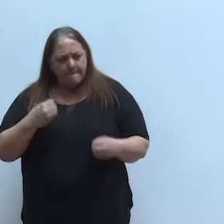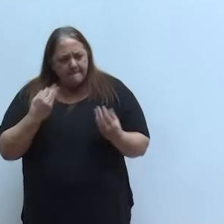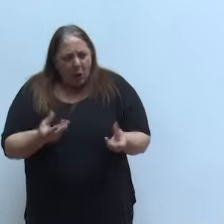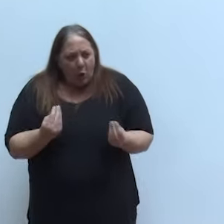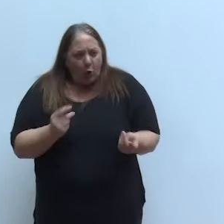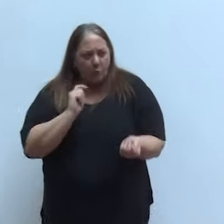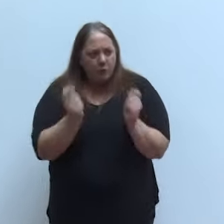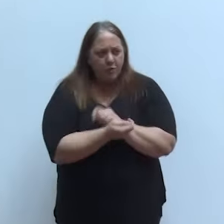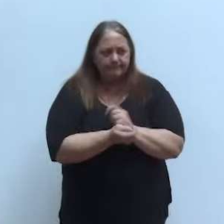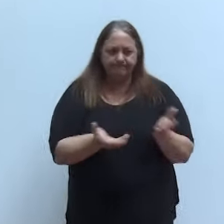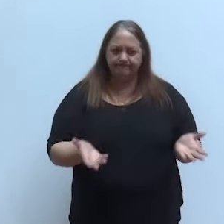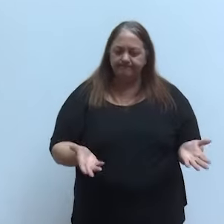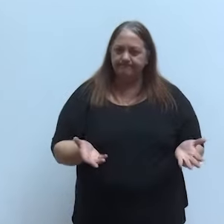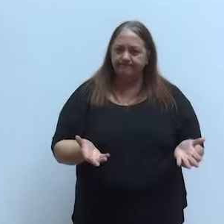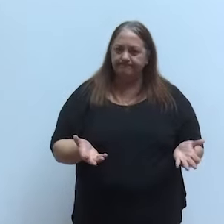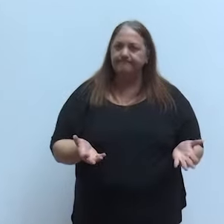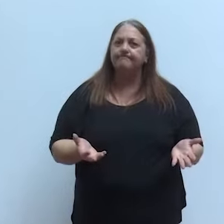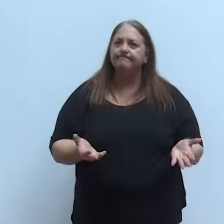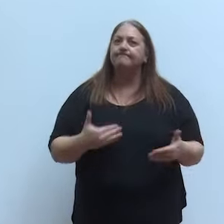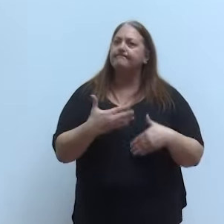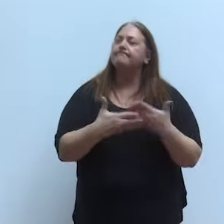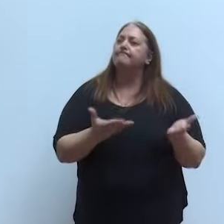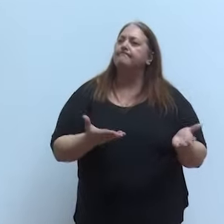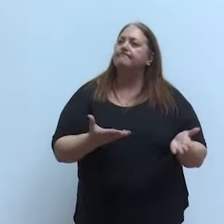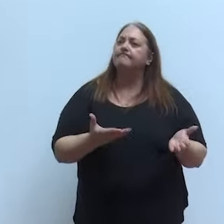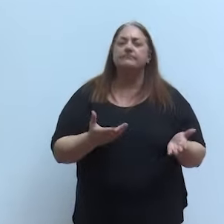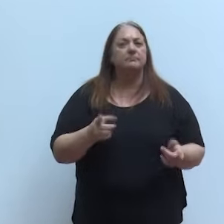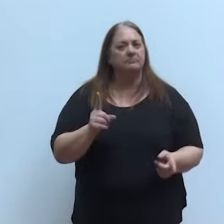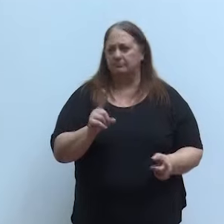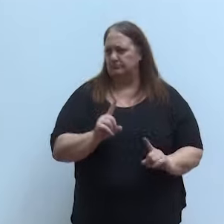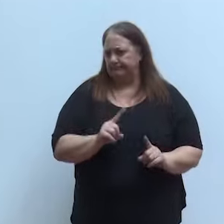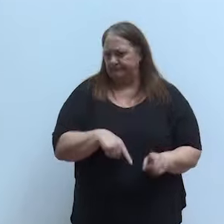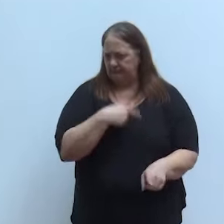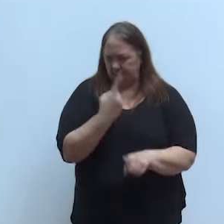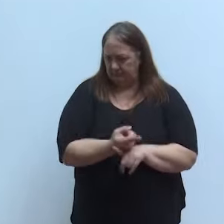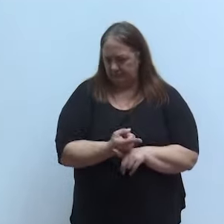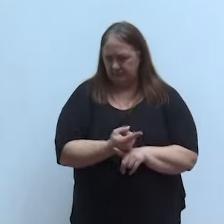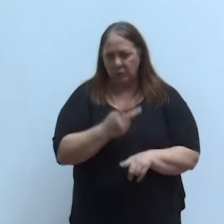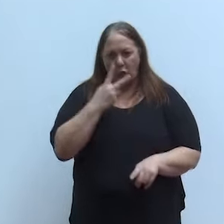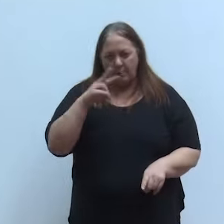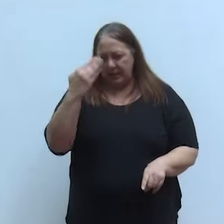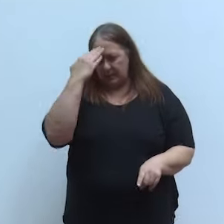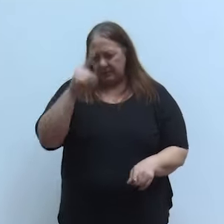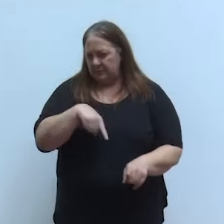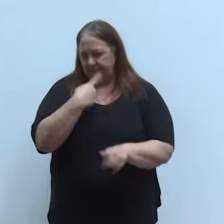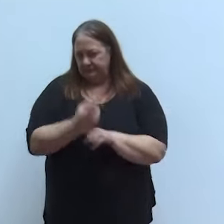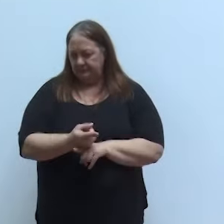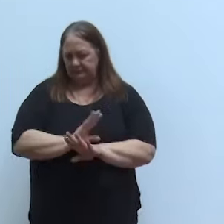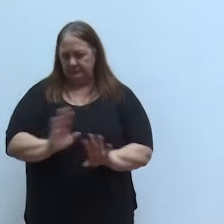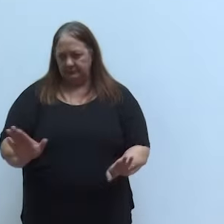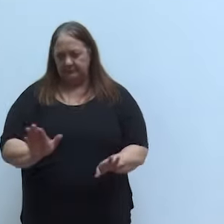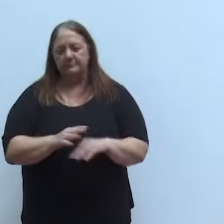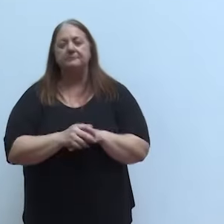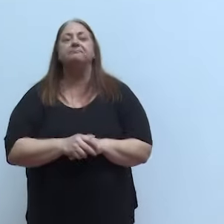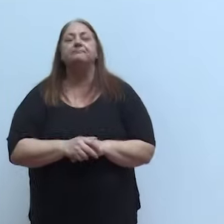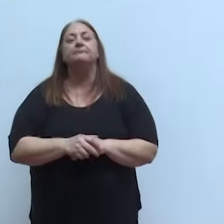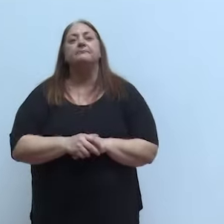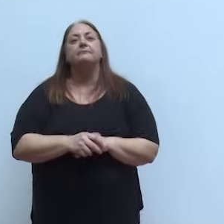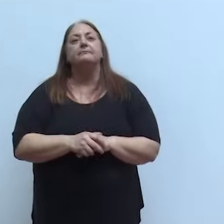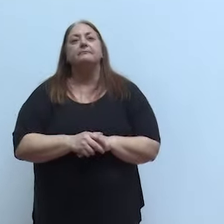funcionar cosa que no se logró hacer se dije en 2015 pero tampoco se logró hacer con el gobierno de Alberto por qué iba a funcionar